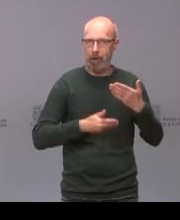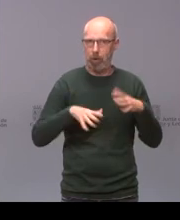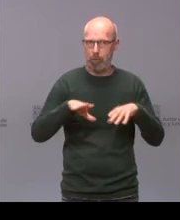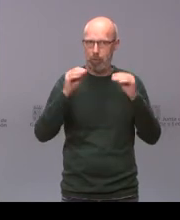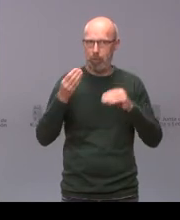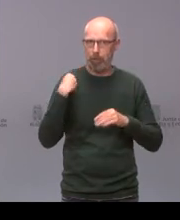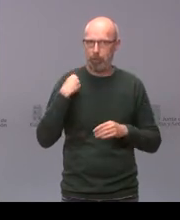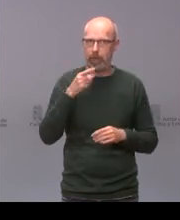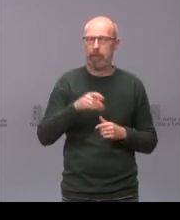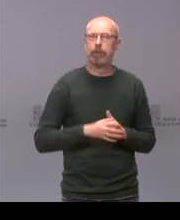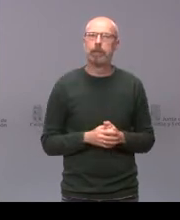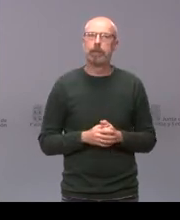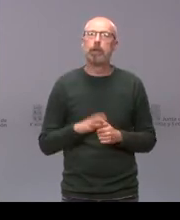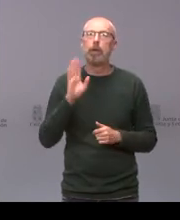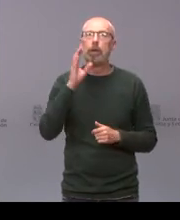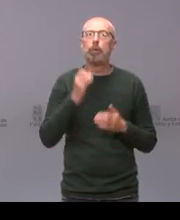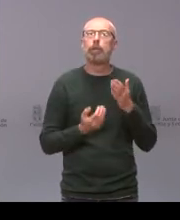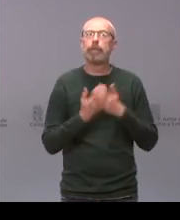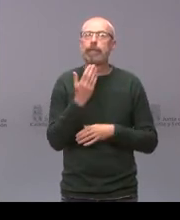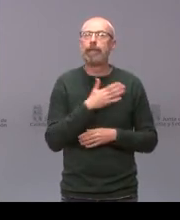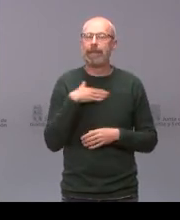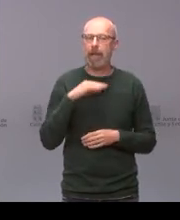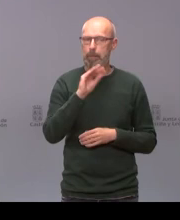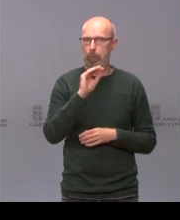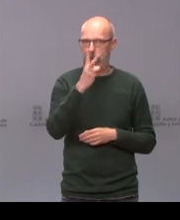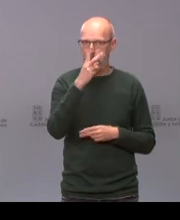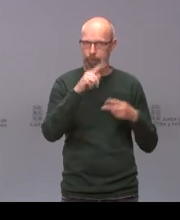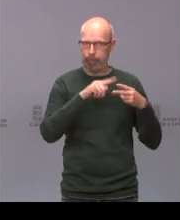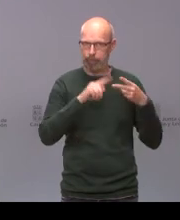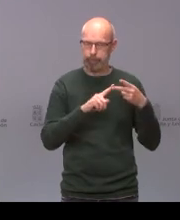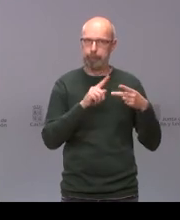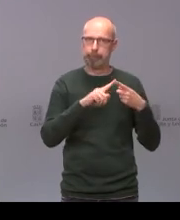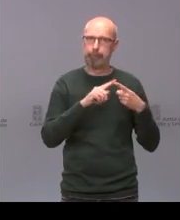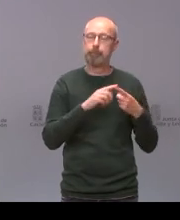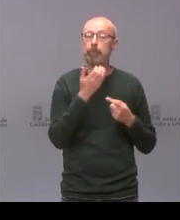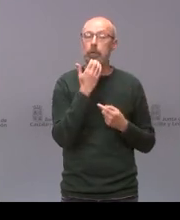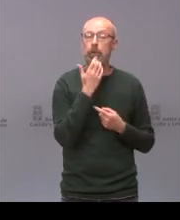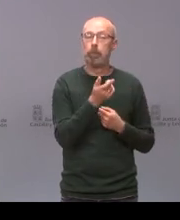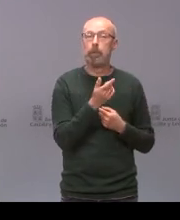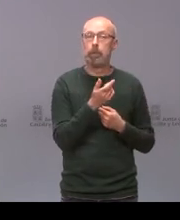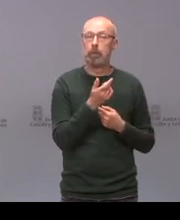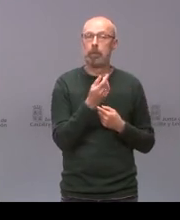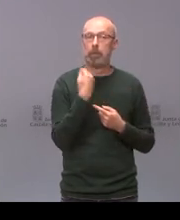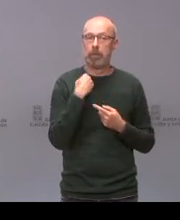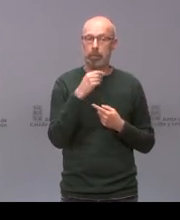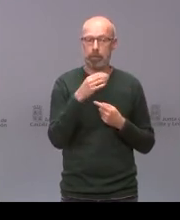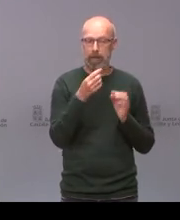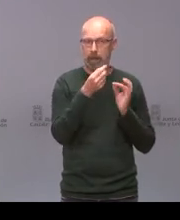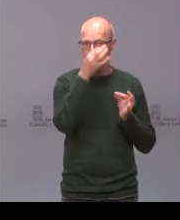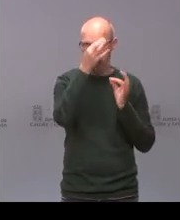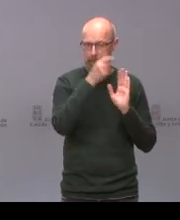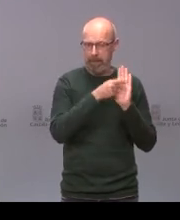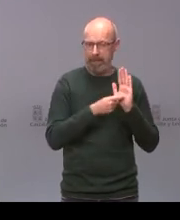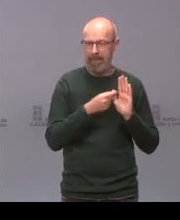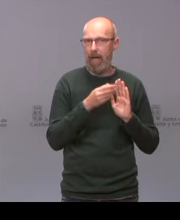Gadea. Hola, buenos días. Sí, yo quería hacer dos preguntas. La primera es si en esa revisión de medidas que se plantean para el jueves que